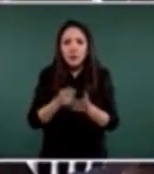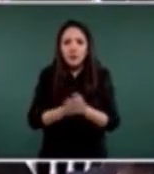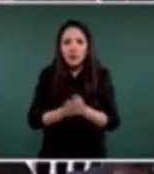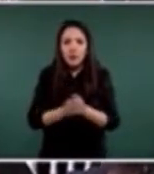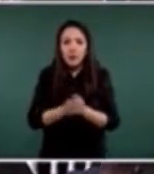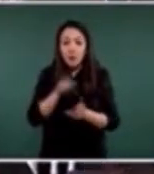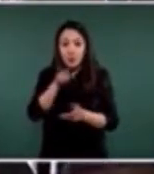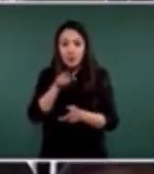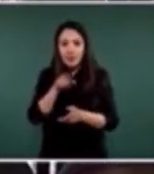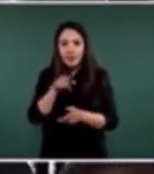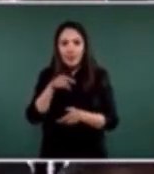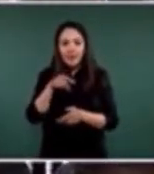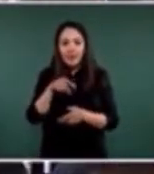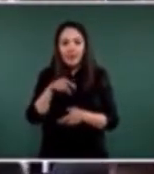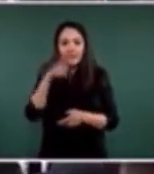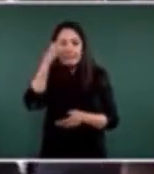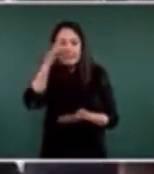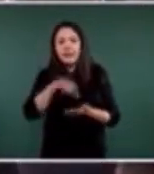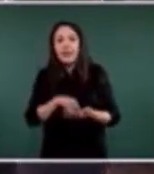Ah, bueno.